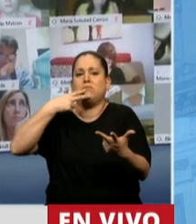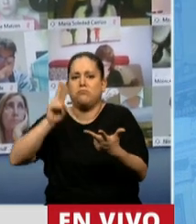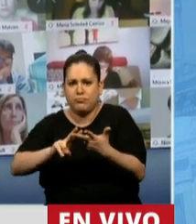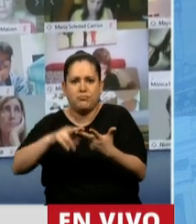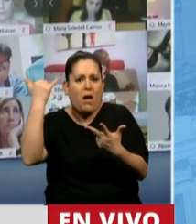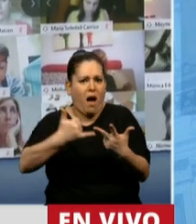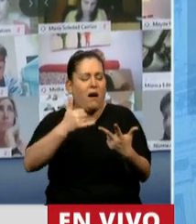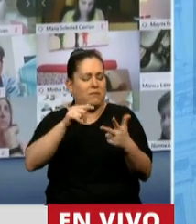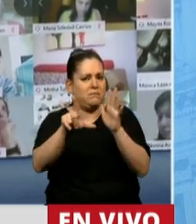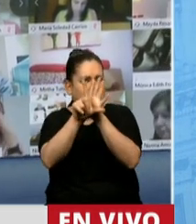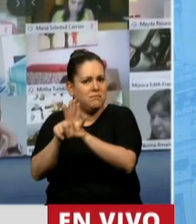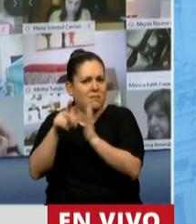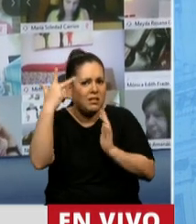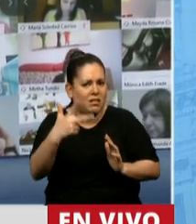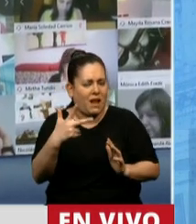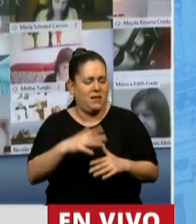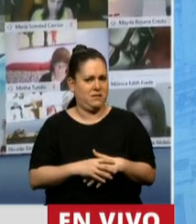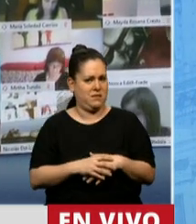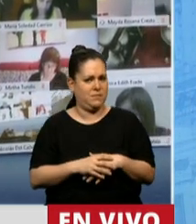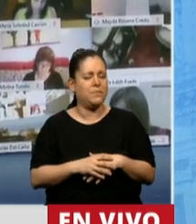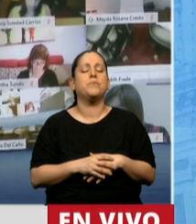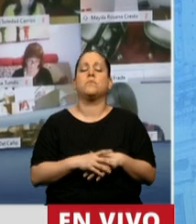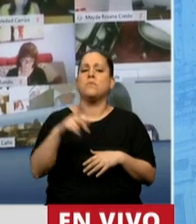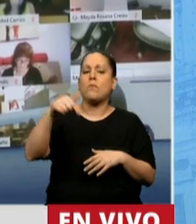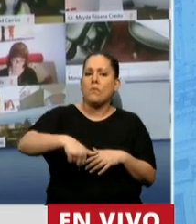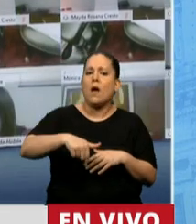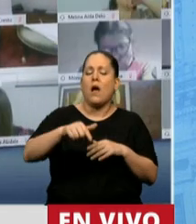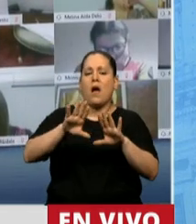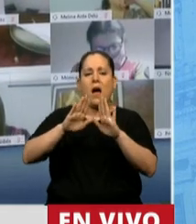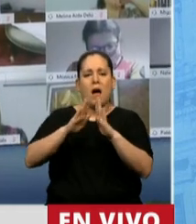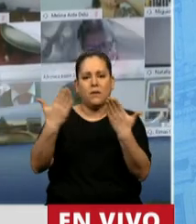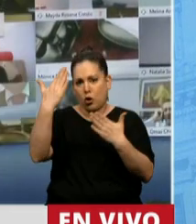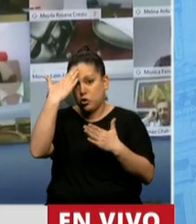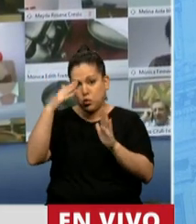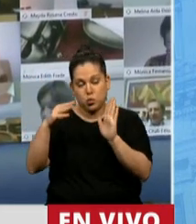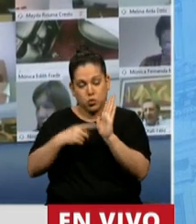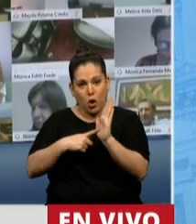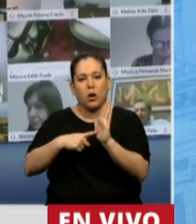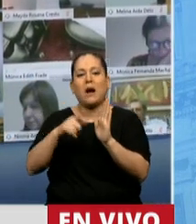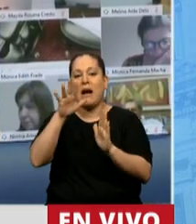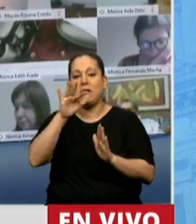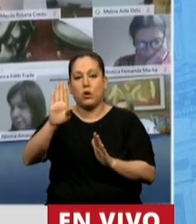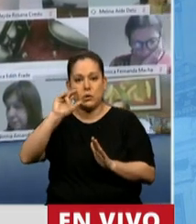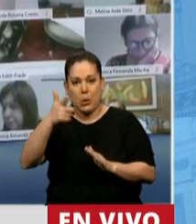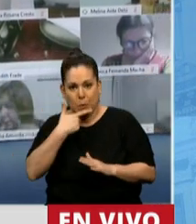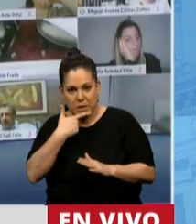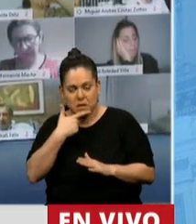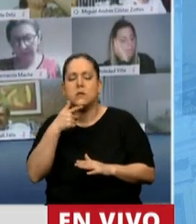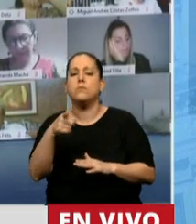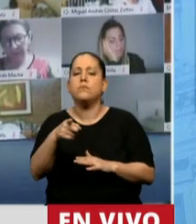seguimos con estos parches que hacemos permanentemente el artículo 14 bis de la Constitución Federal modificado en el año